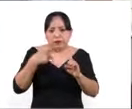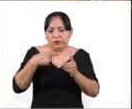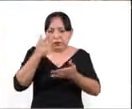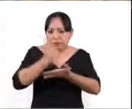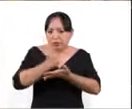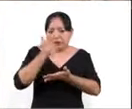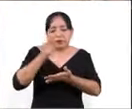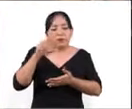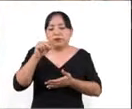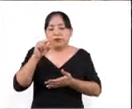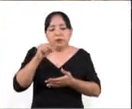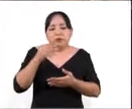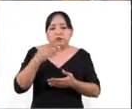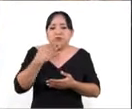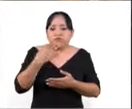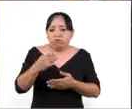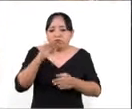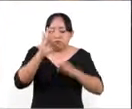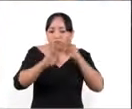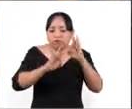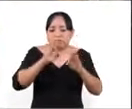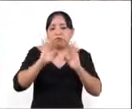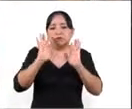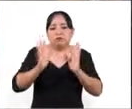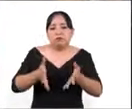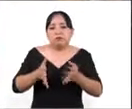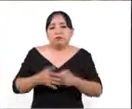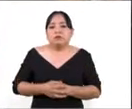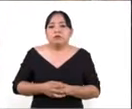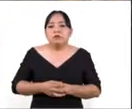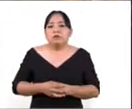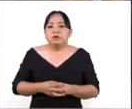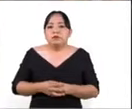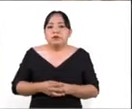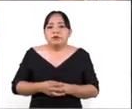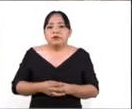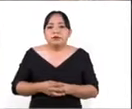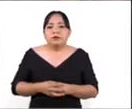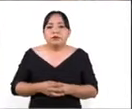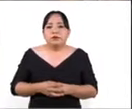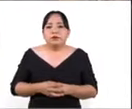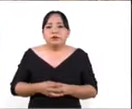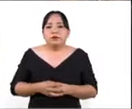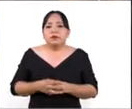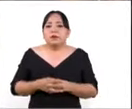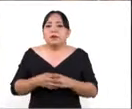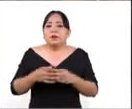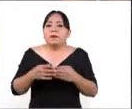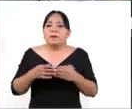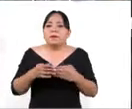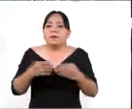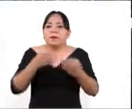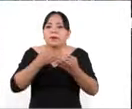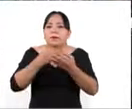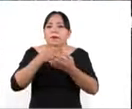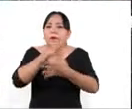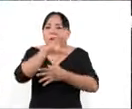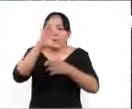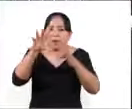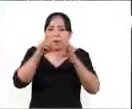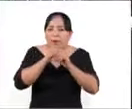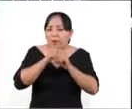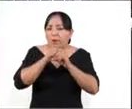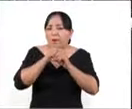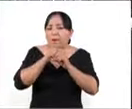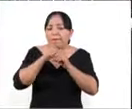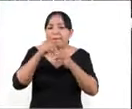Y más o menos, ¿a qué horas tendríamos un reporte preliminar general? Más o menos en una